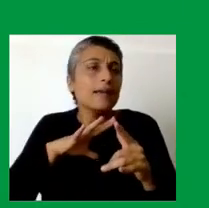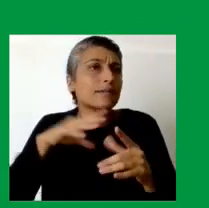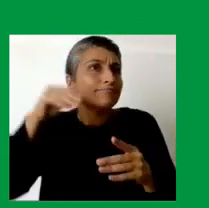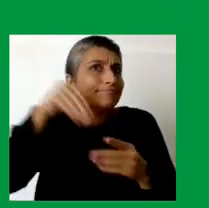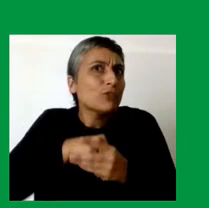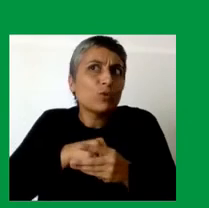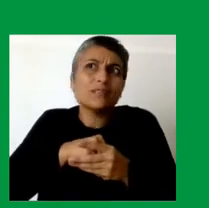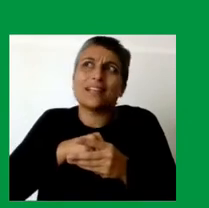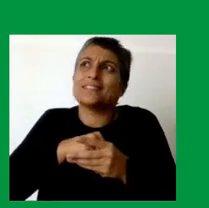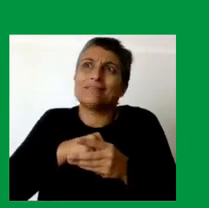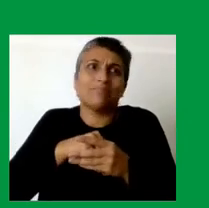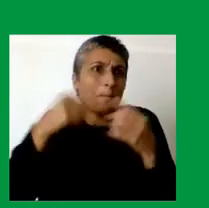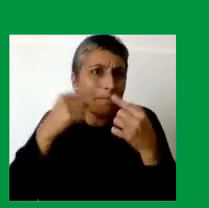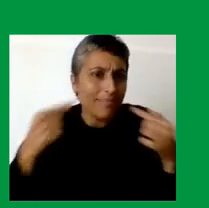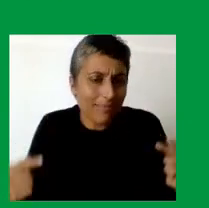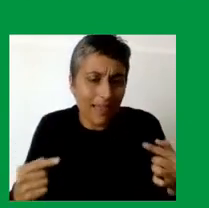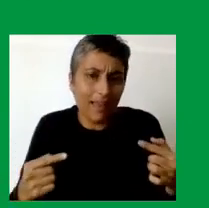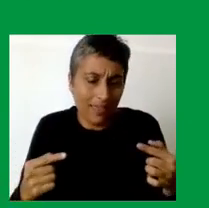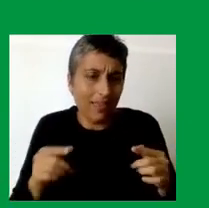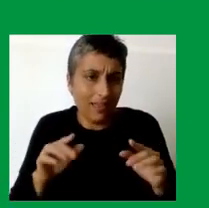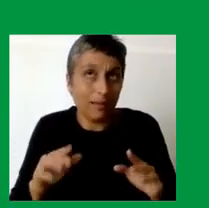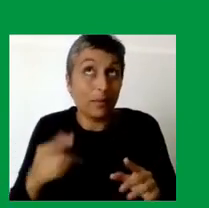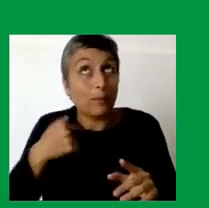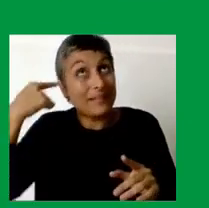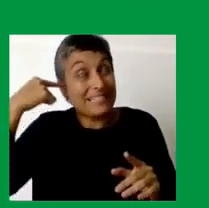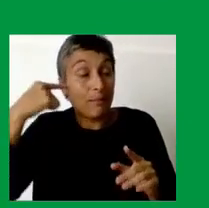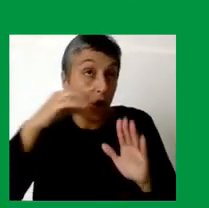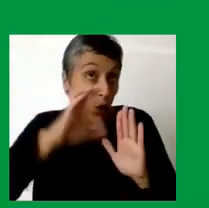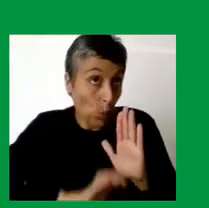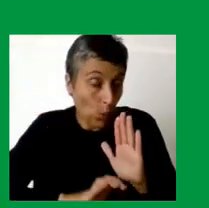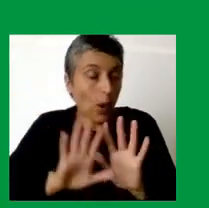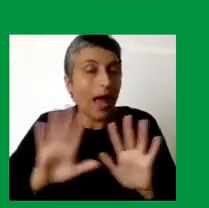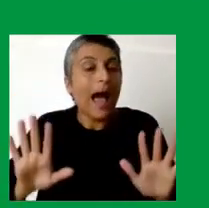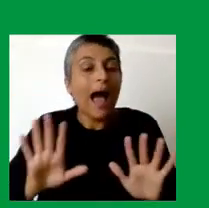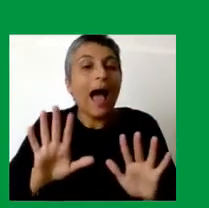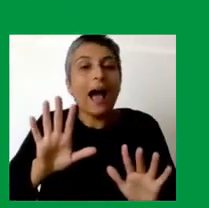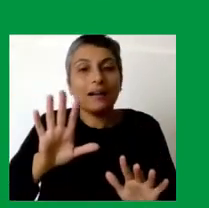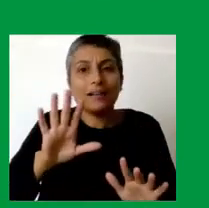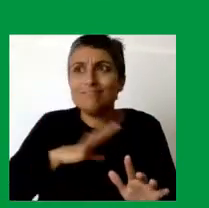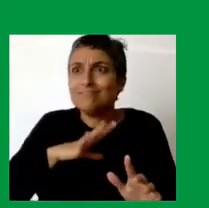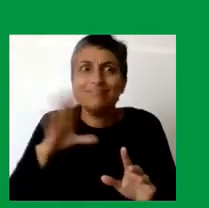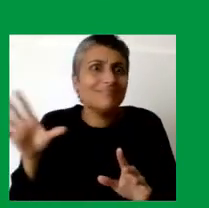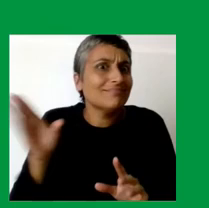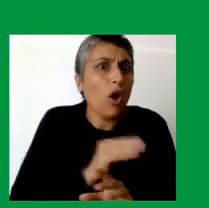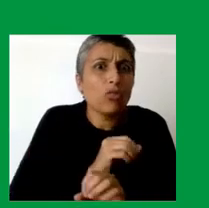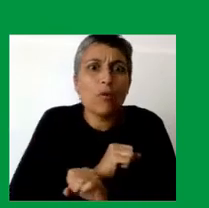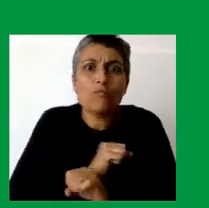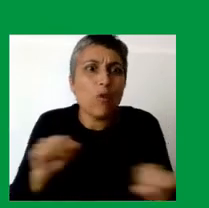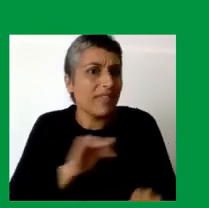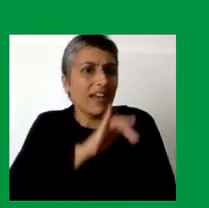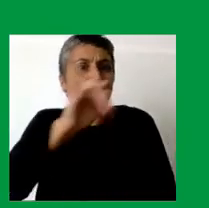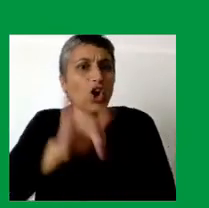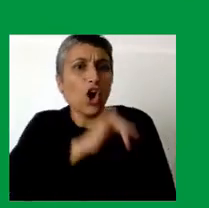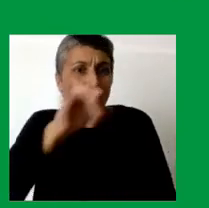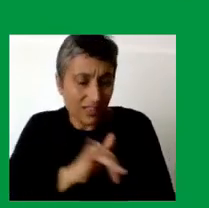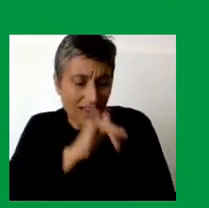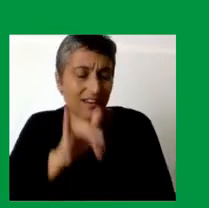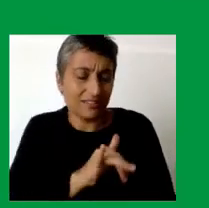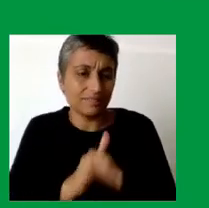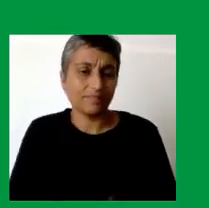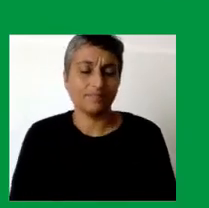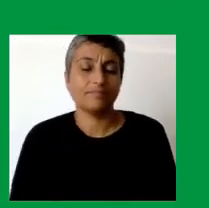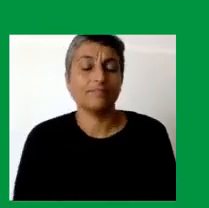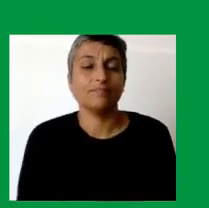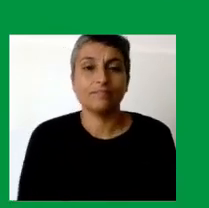habláramos de cuestiones curriculares, atraviesa todo y se pueden generar narrativas complejas con esto